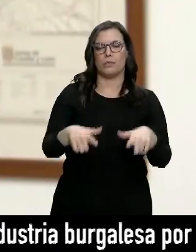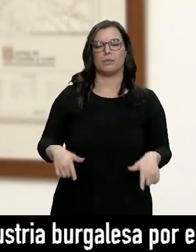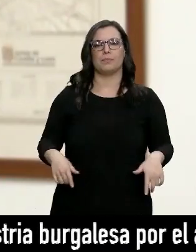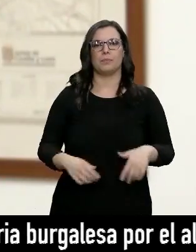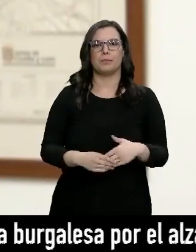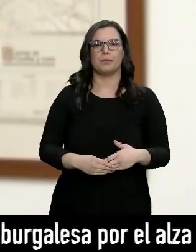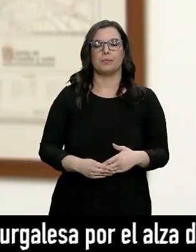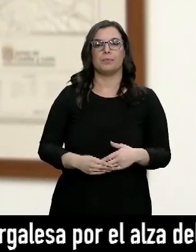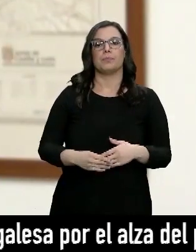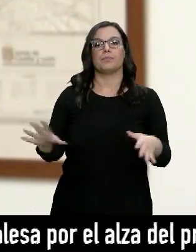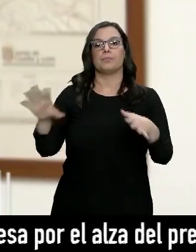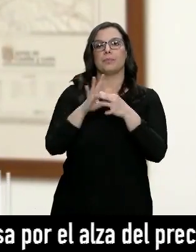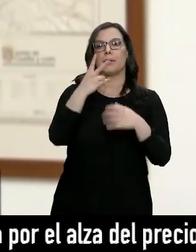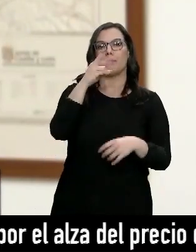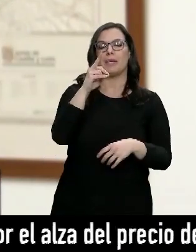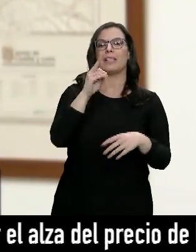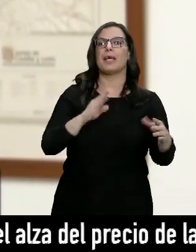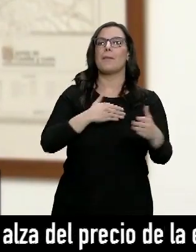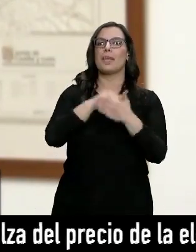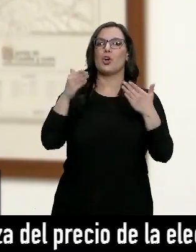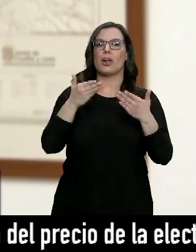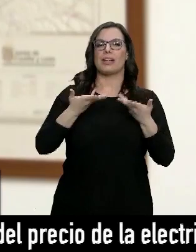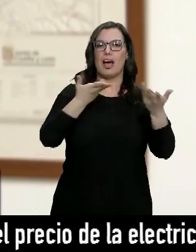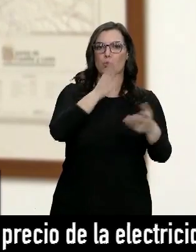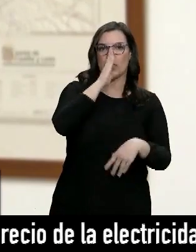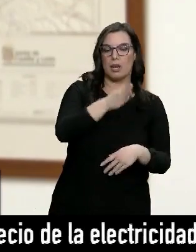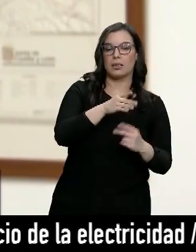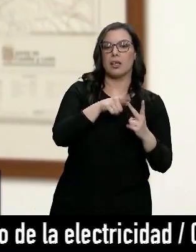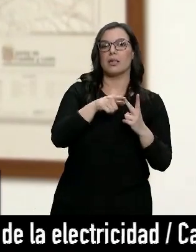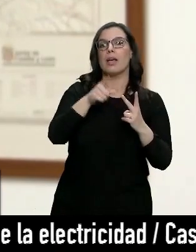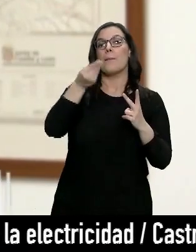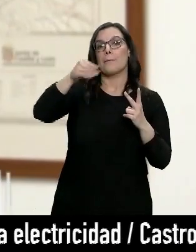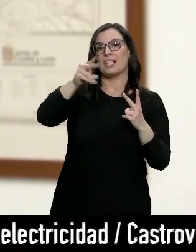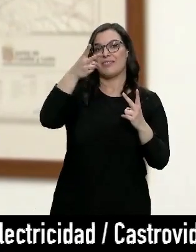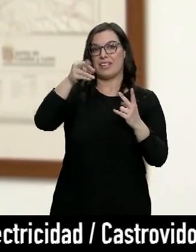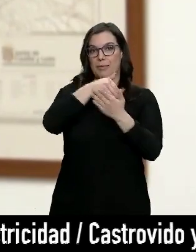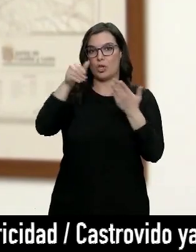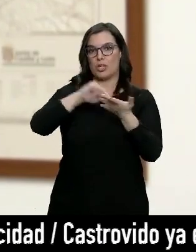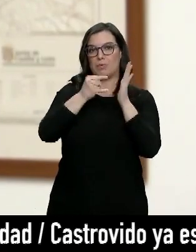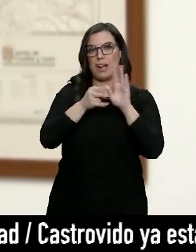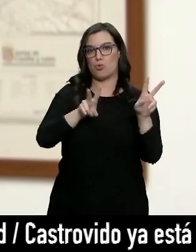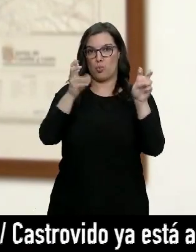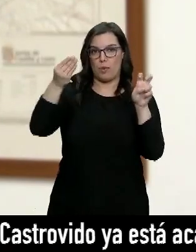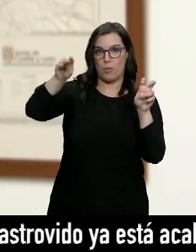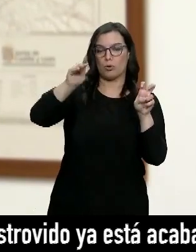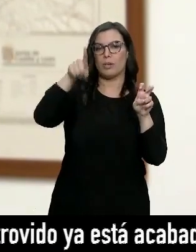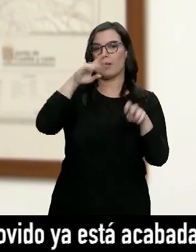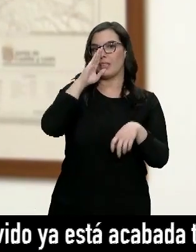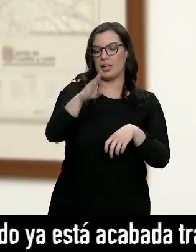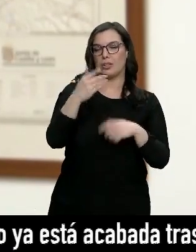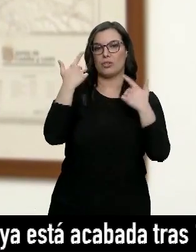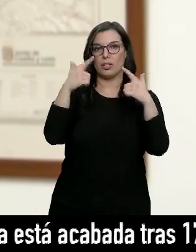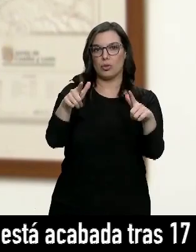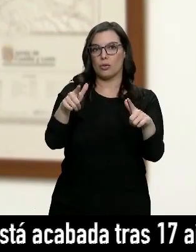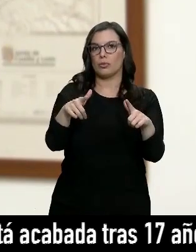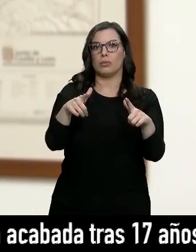De 20 millones en ayudas directas, otros 20 millones que estamos anunciándoles hoy de otro nuevo plan también de ayudas directas al sector. No